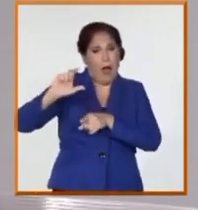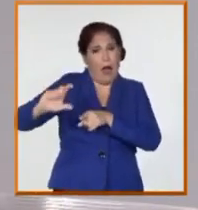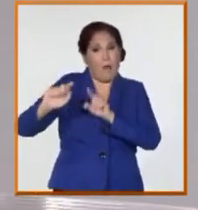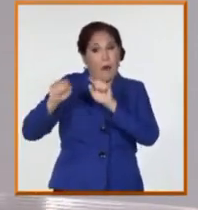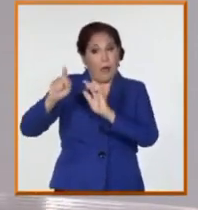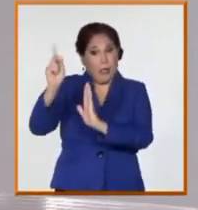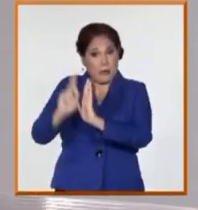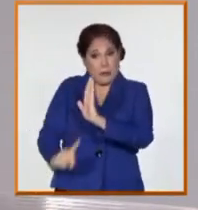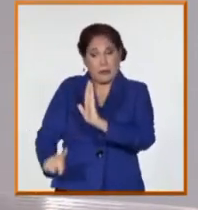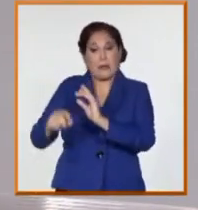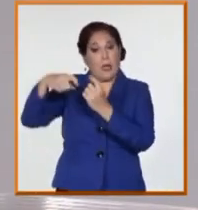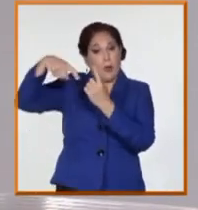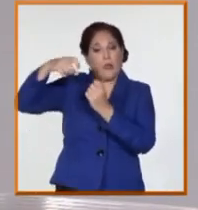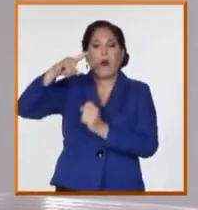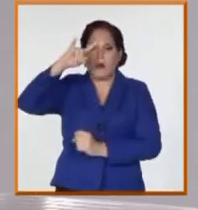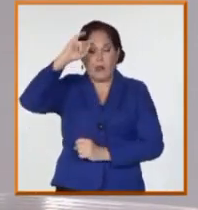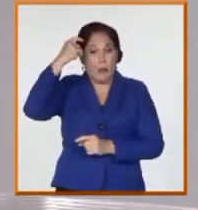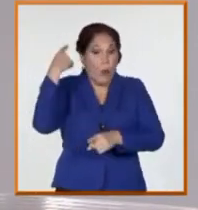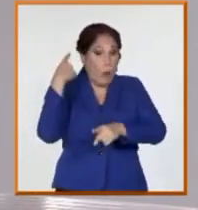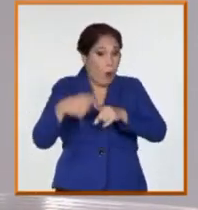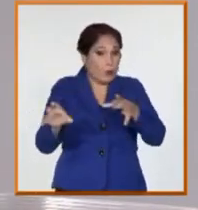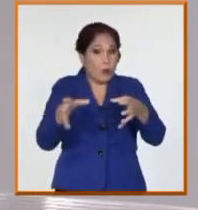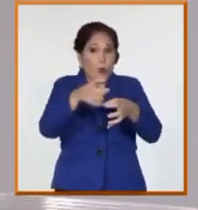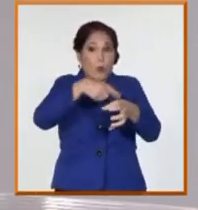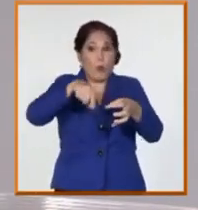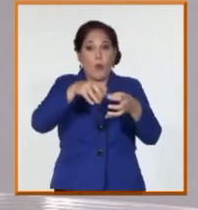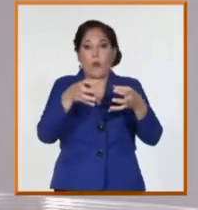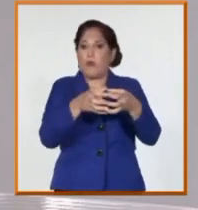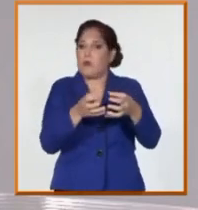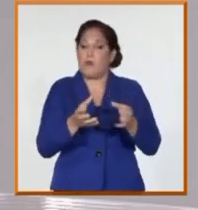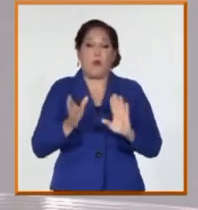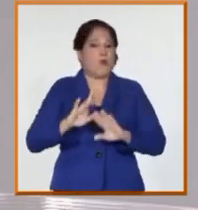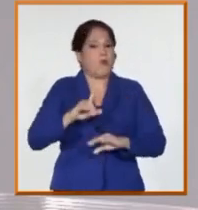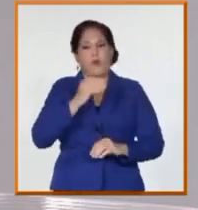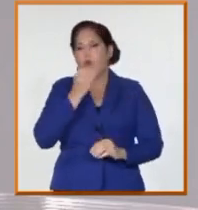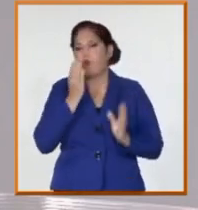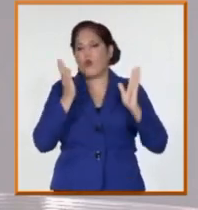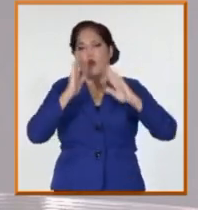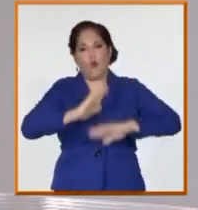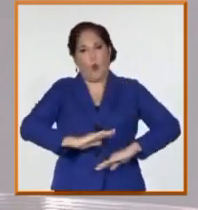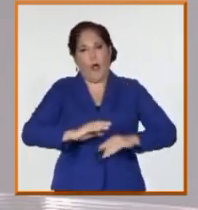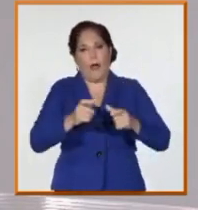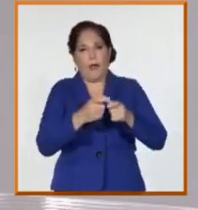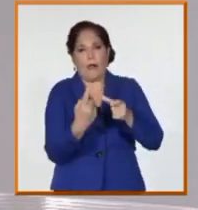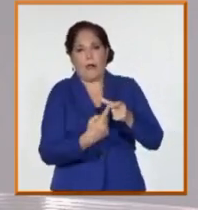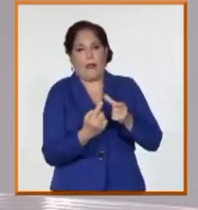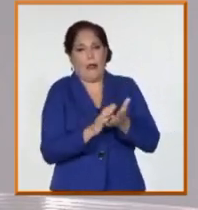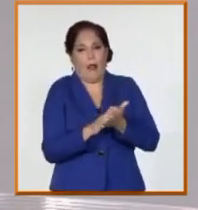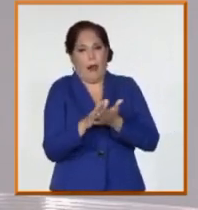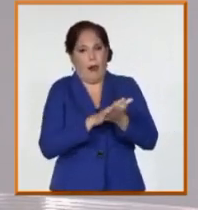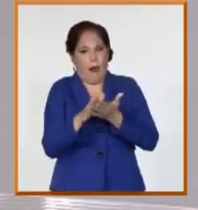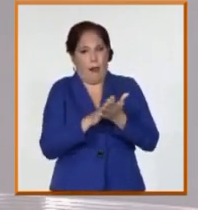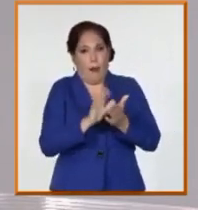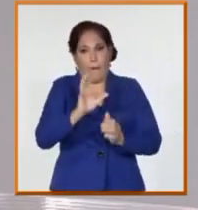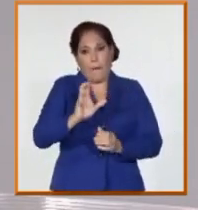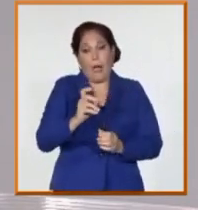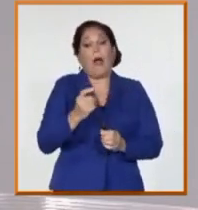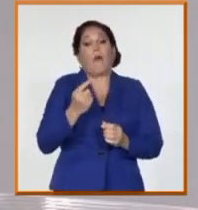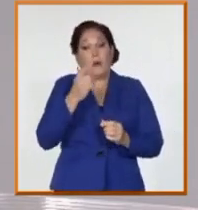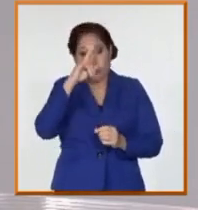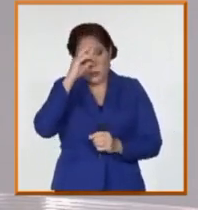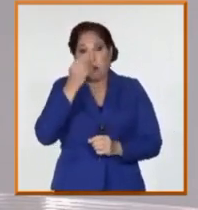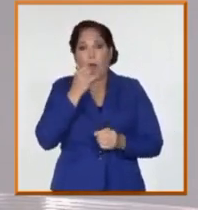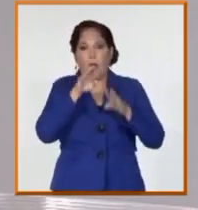no hay acceso pero también hay que estudiar Porque no se nos puede quedar Esos trabajadores como dije sin los beneficios de la